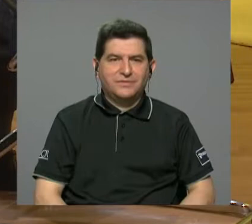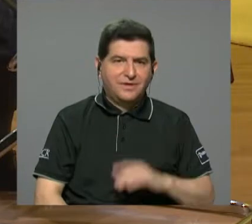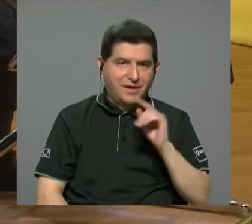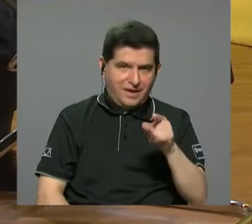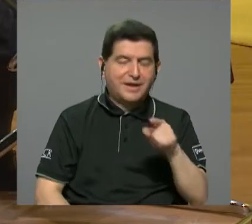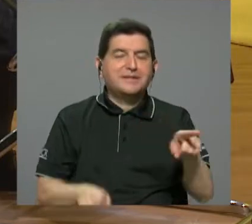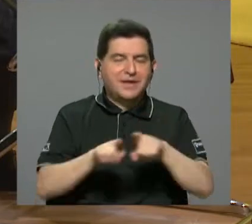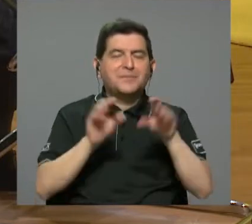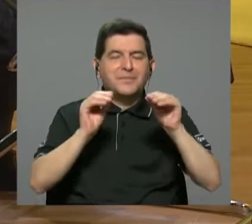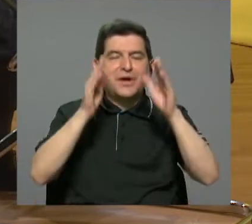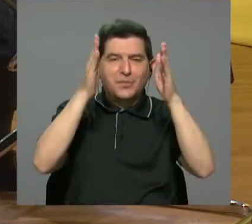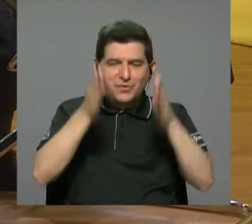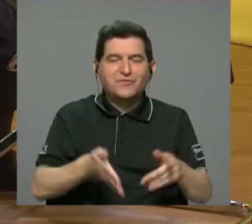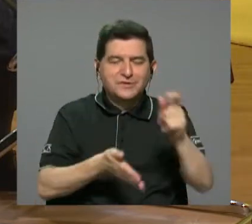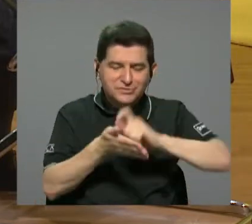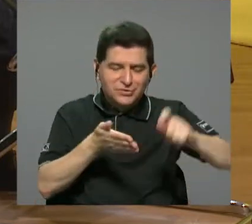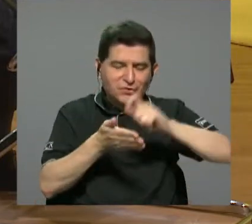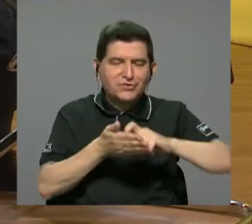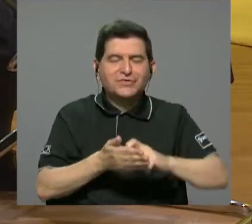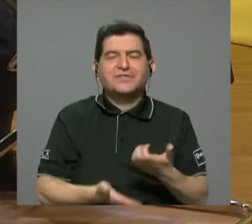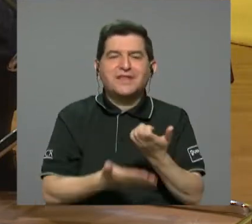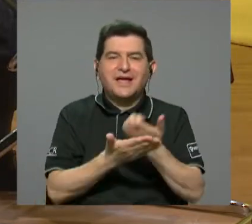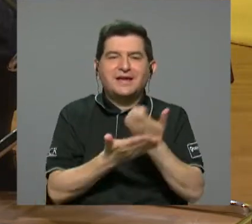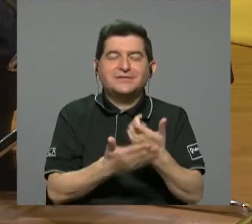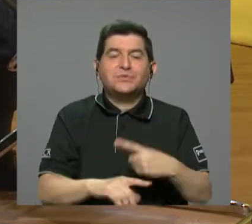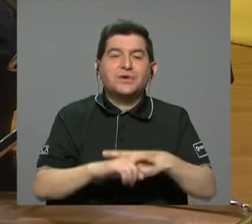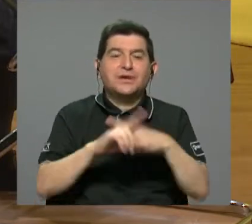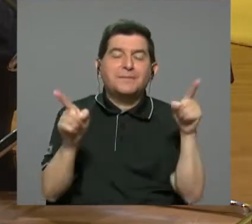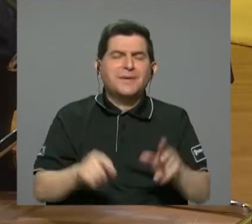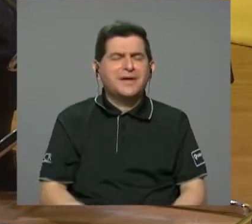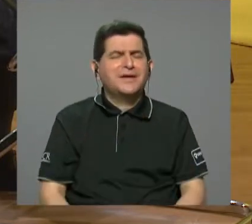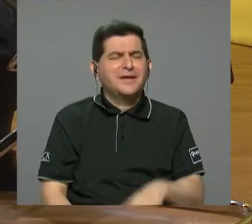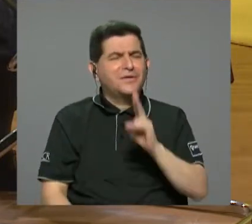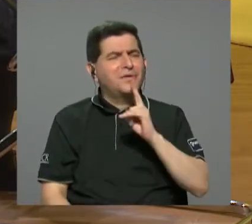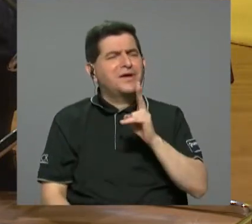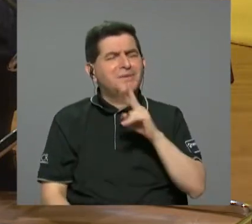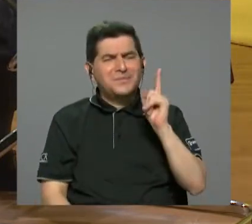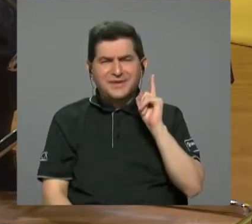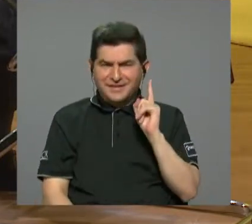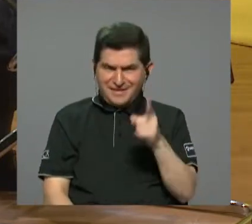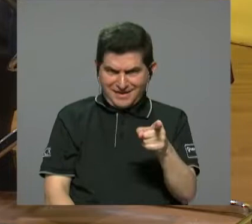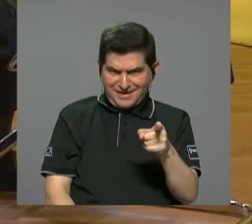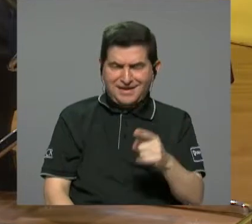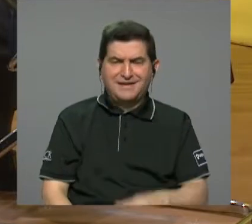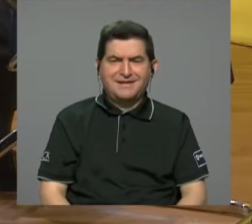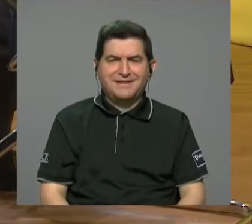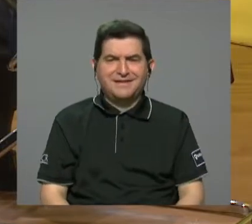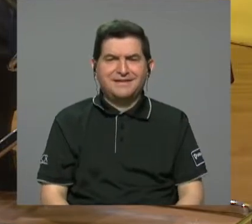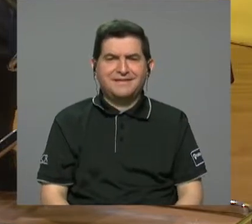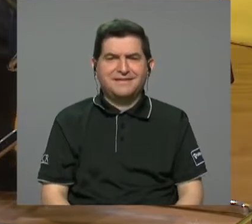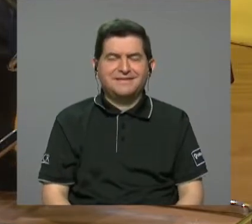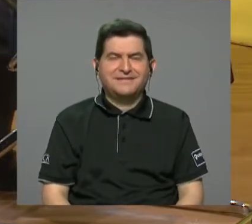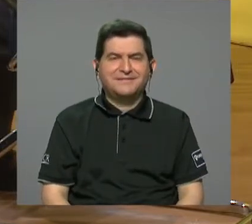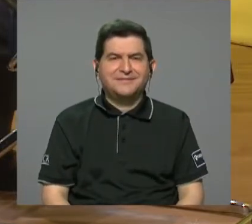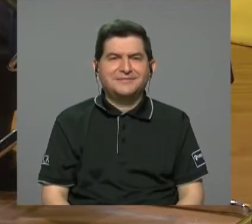y profesor de la Escuela de Economía, pero él en realidad fue